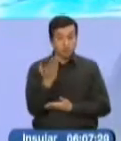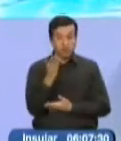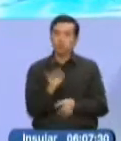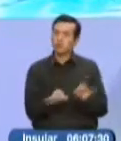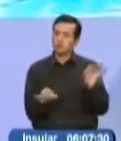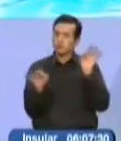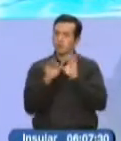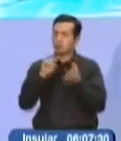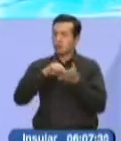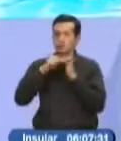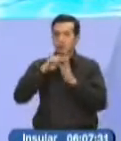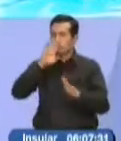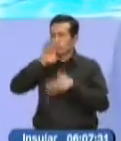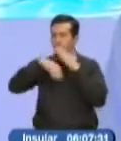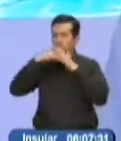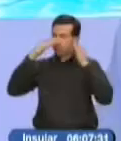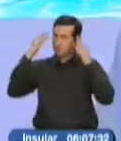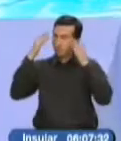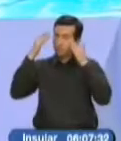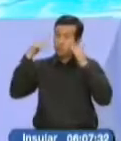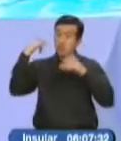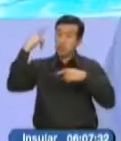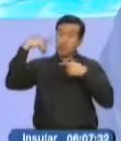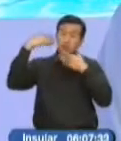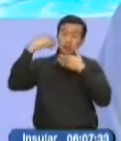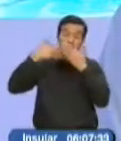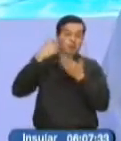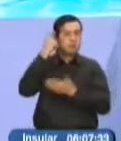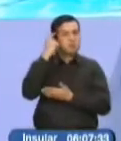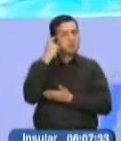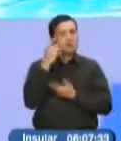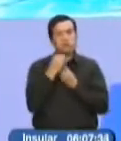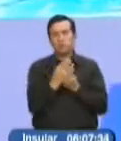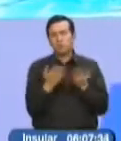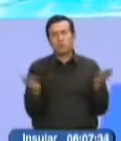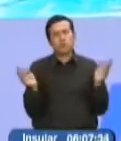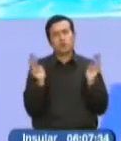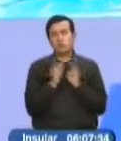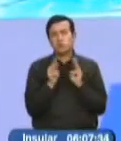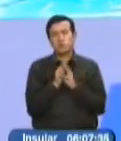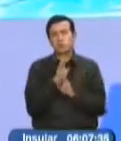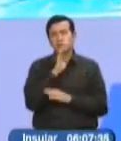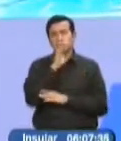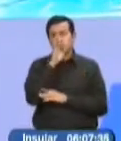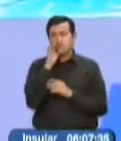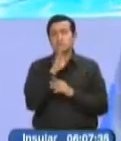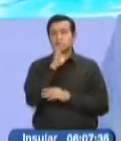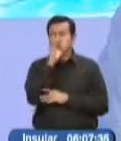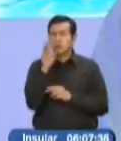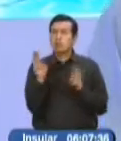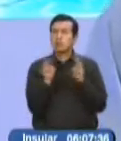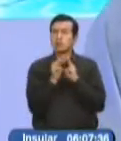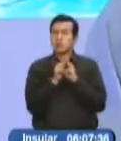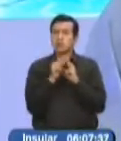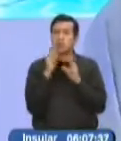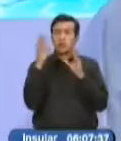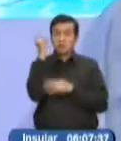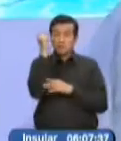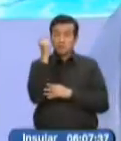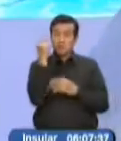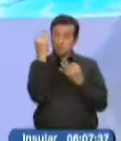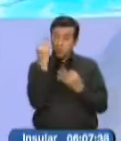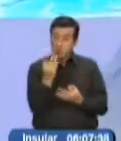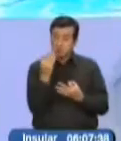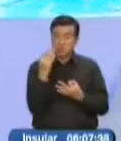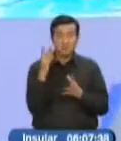clara de que estamos en esa página. Hasta eso, simplemente esta parece una de las tantas cumbres que se han hecho tantas veces y que no han dado un resultado concreto